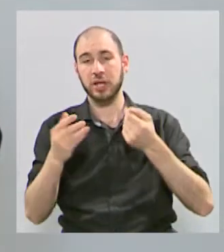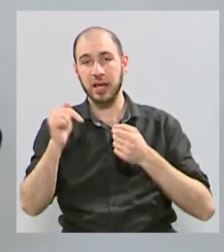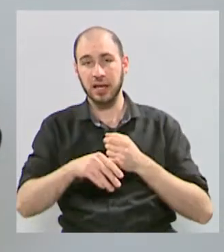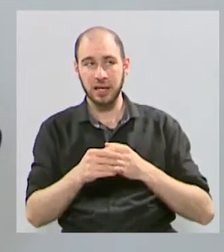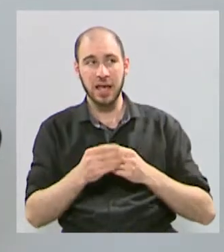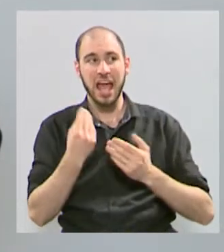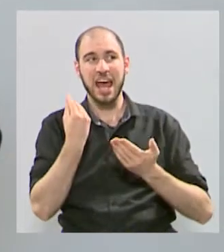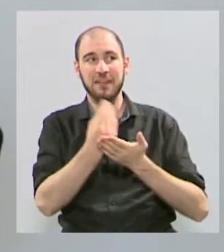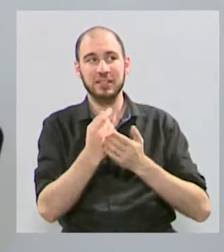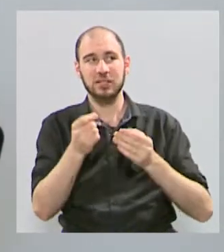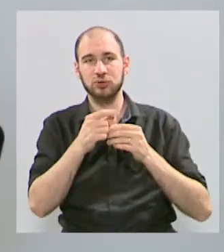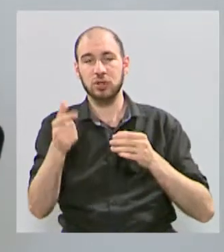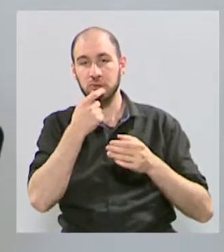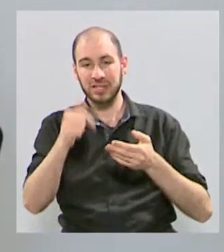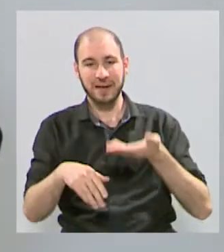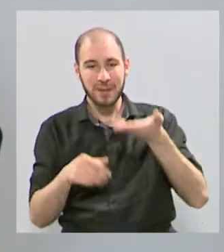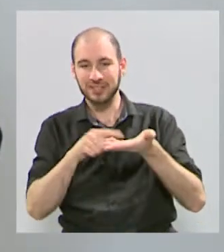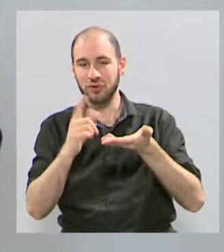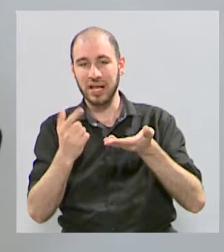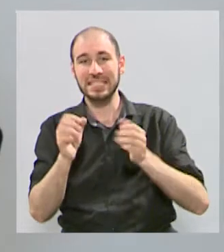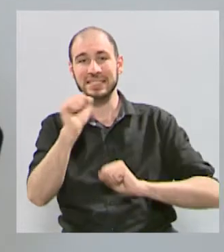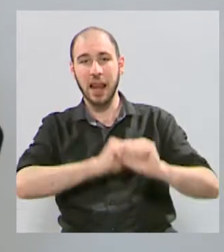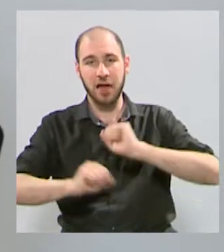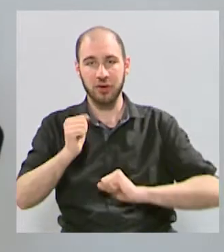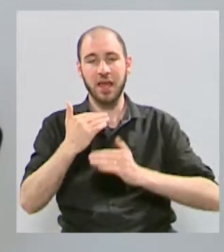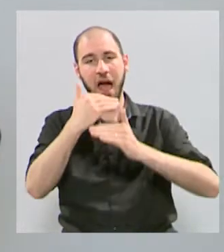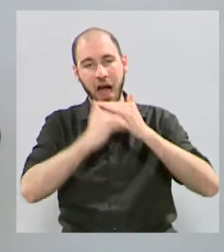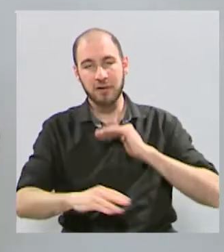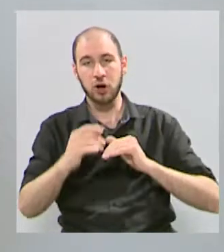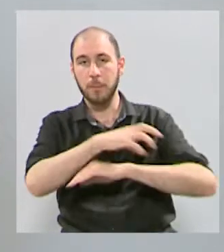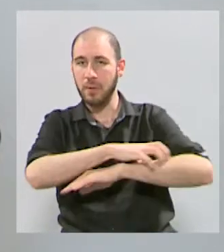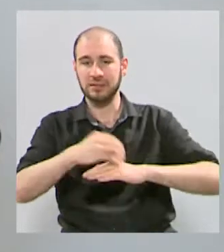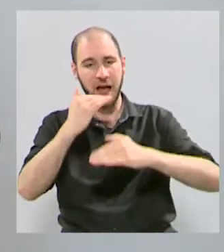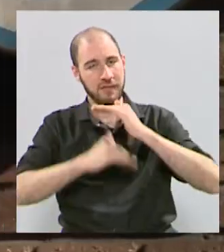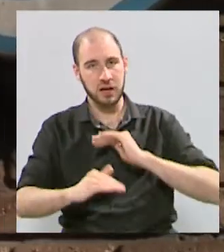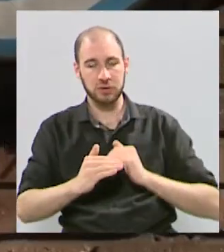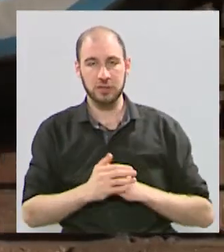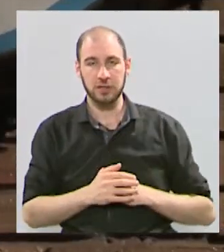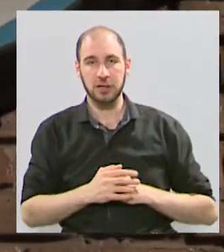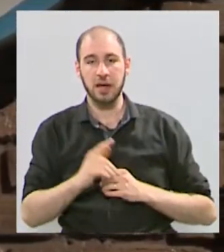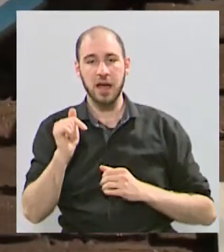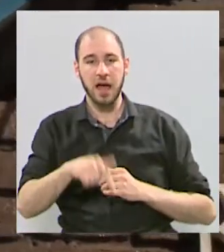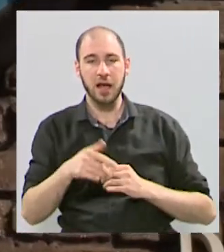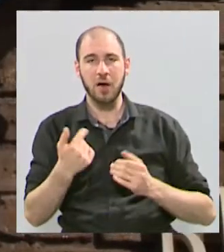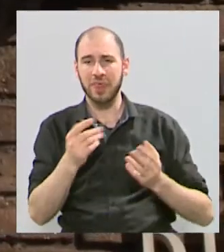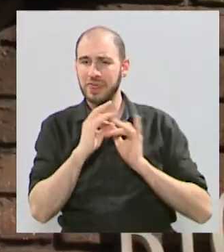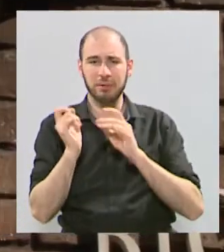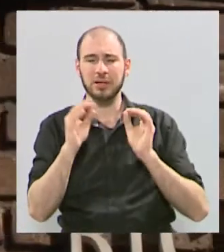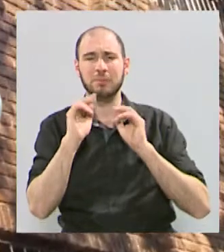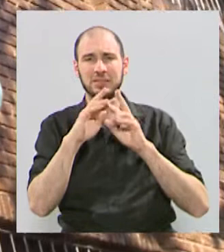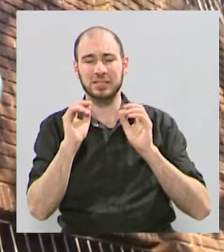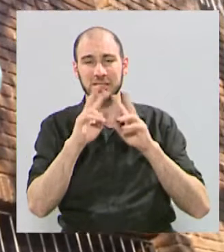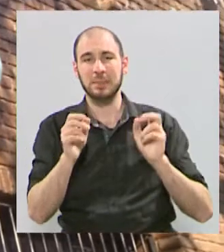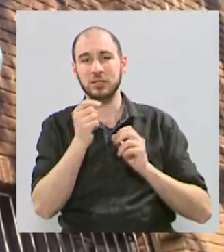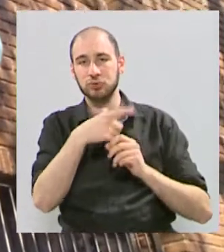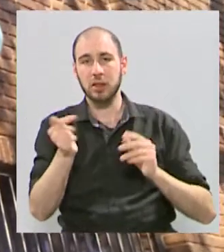hay referencia a salario inicial en la provincia de Mendoza. Y los celadores están por debajo de la línea de pobreza. Entonces, es mucho lo que hay que discutir en términos salariales y